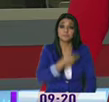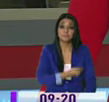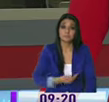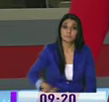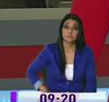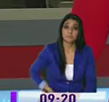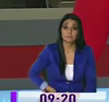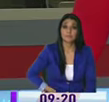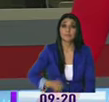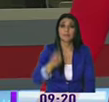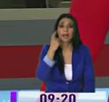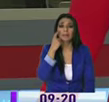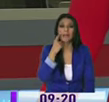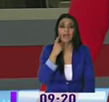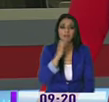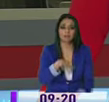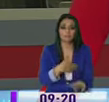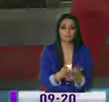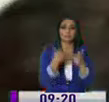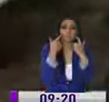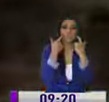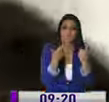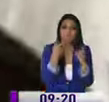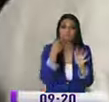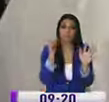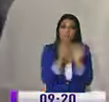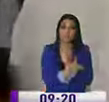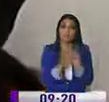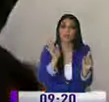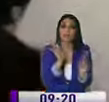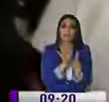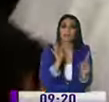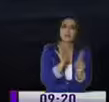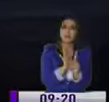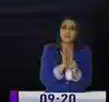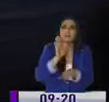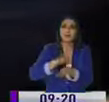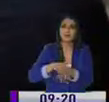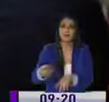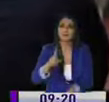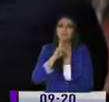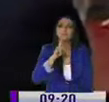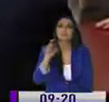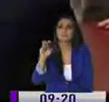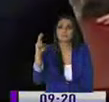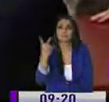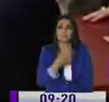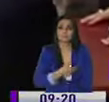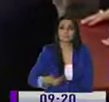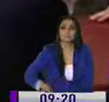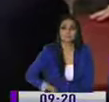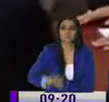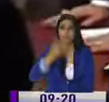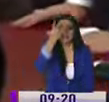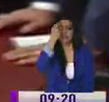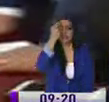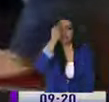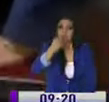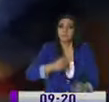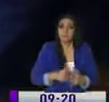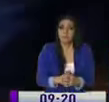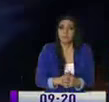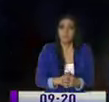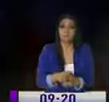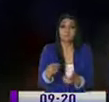pulley llegó hasta la fiscalía para denunciar supuestas amenazas por parte de ricardo ribera tío del vicepresidente de la república quien es